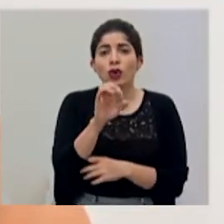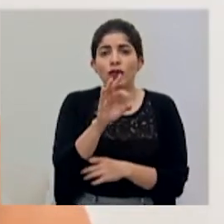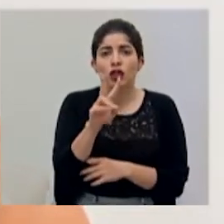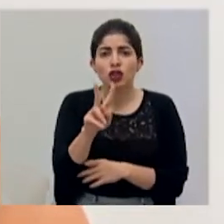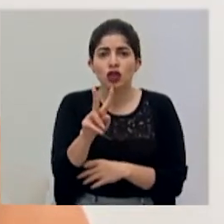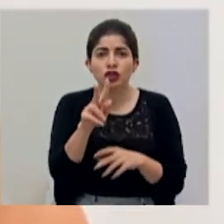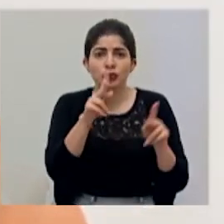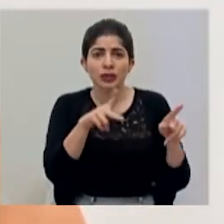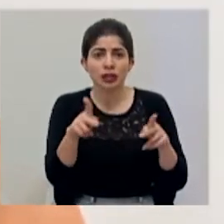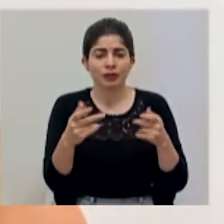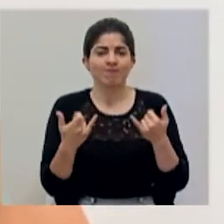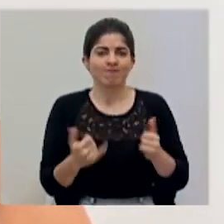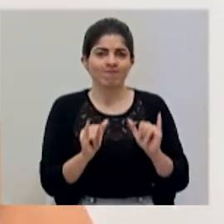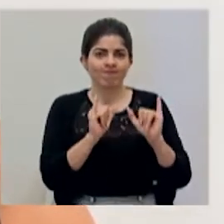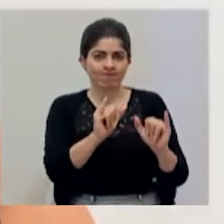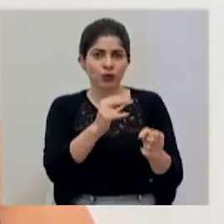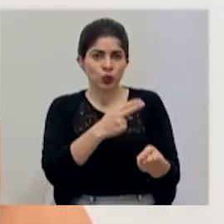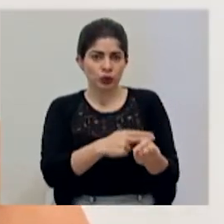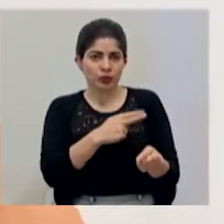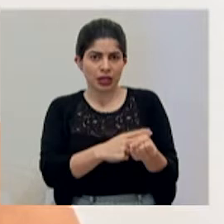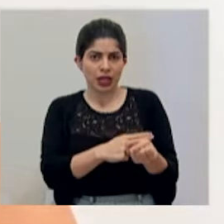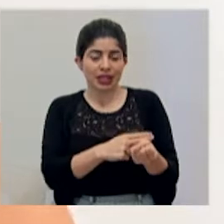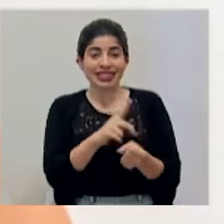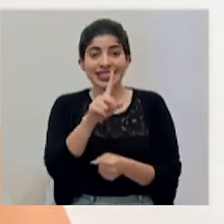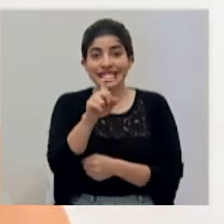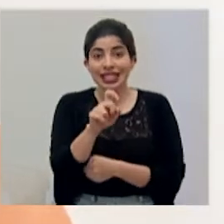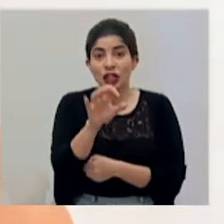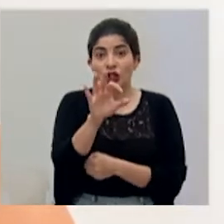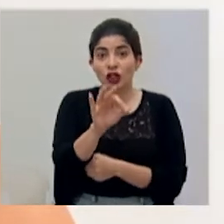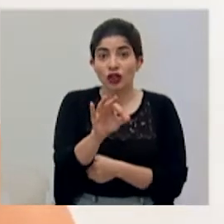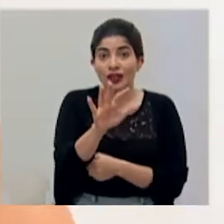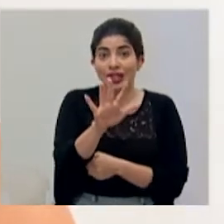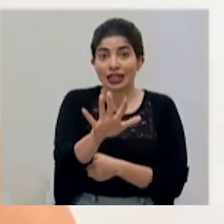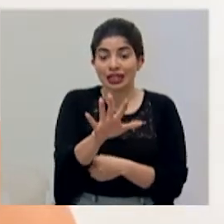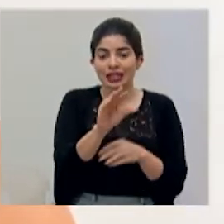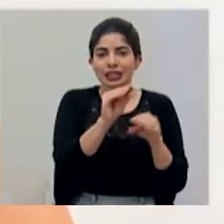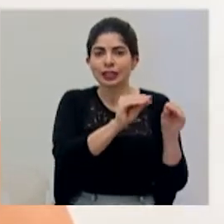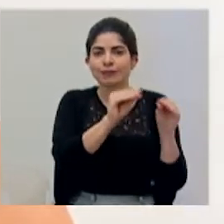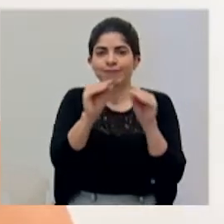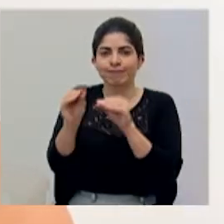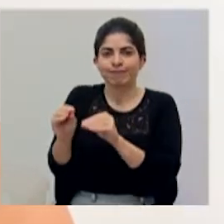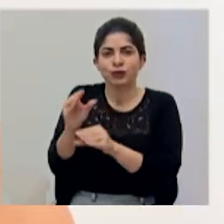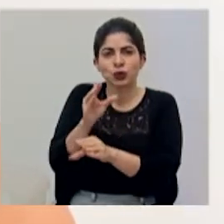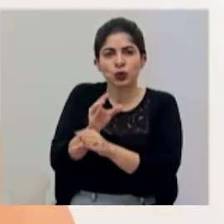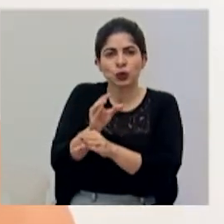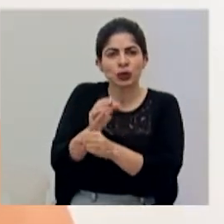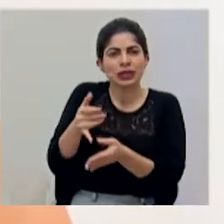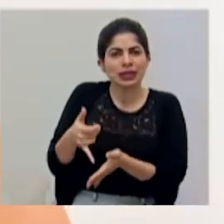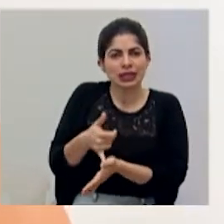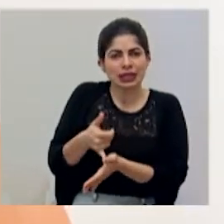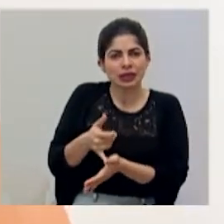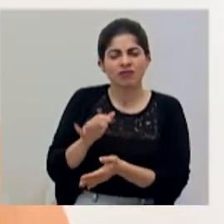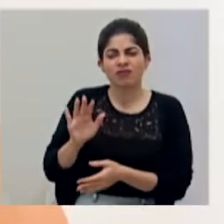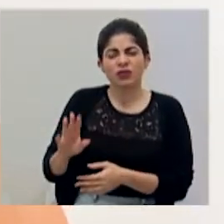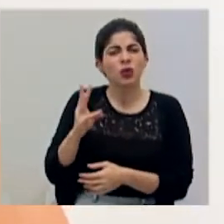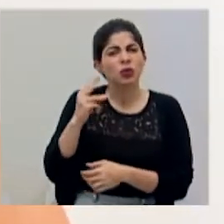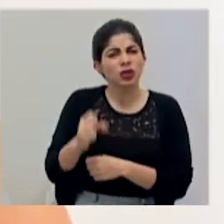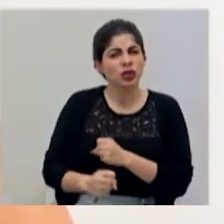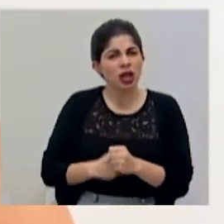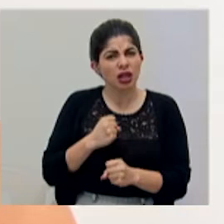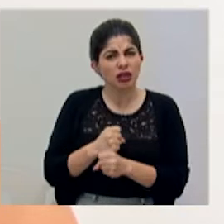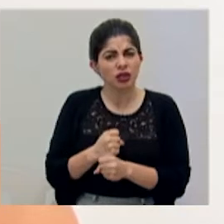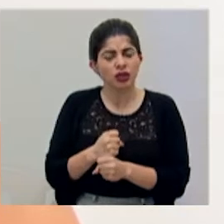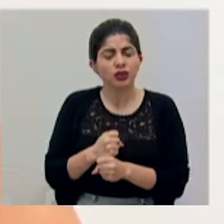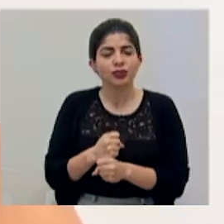492 personas se encuentran hospitalizadas, 195 de ellas en unidades de cuidados intensivos, con un rango de edad que